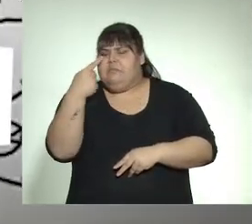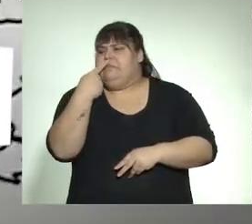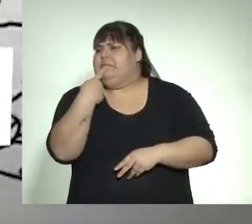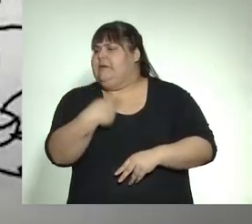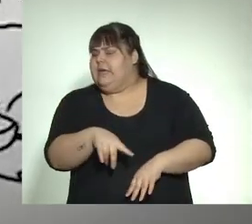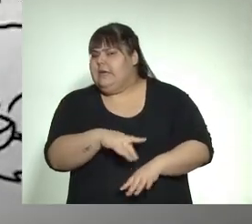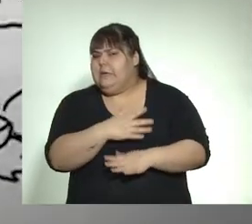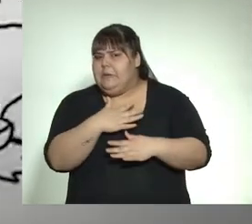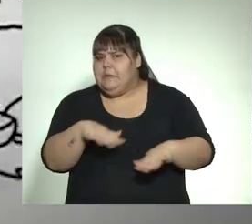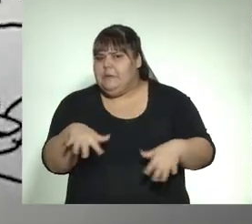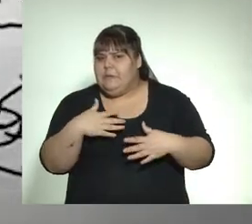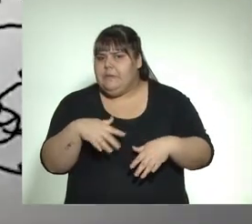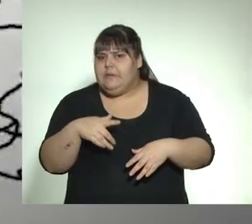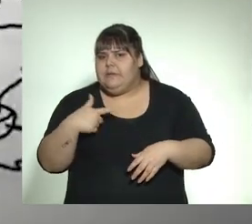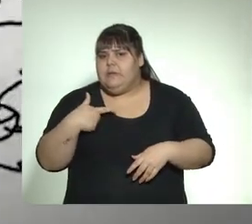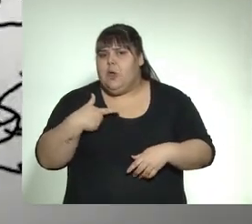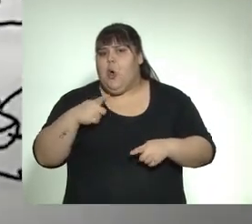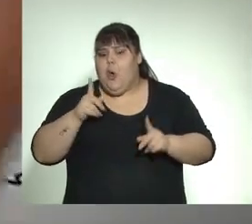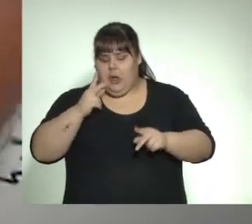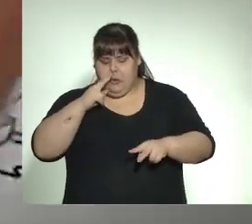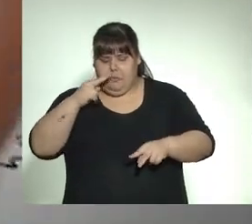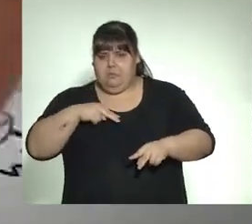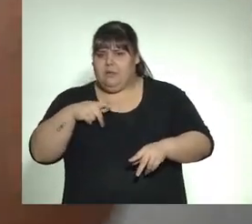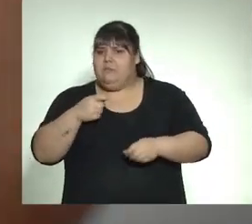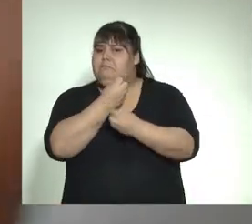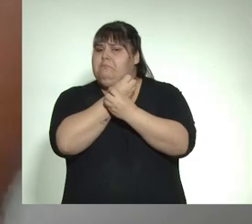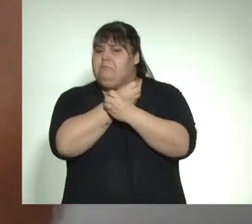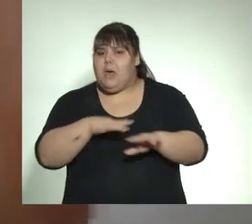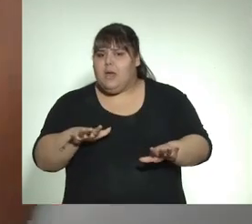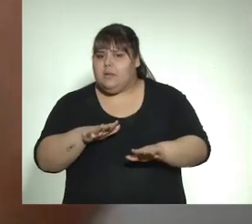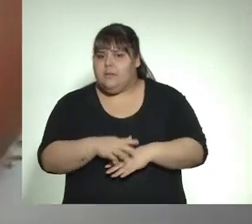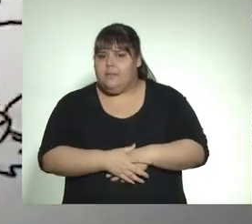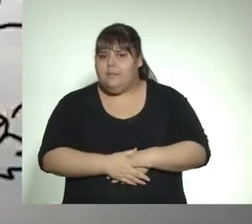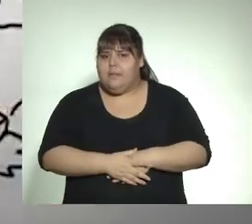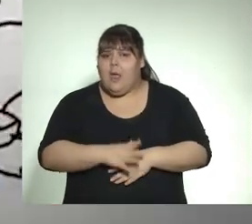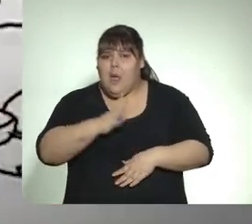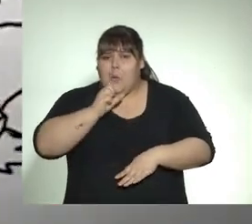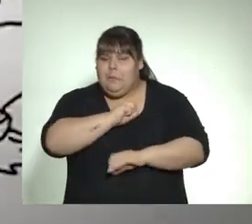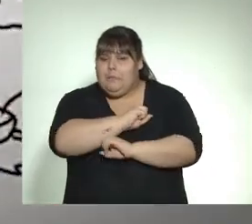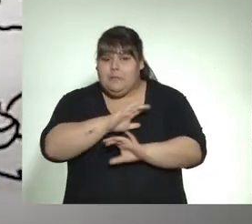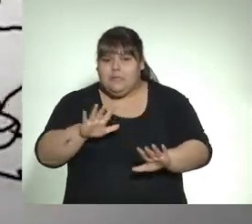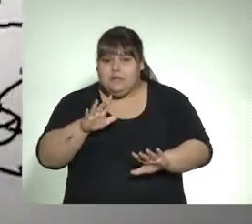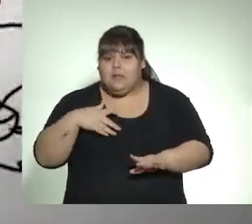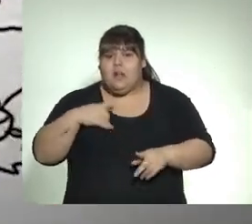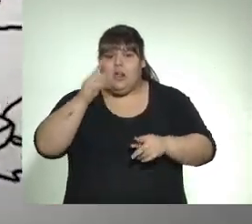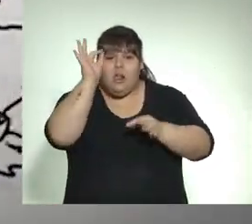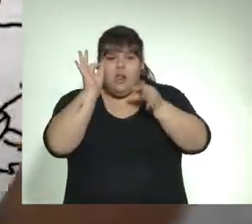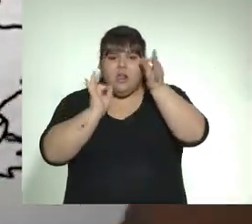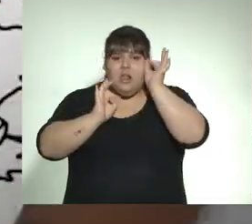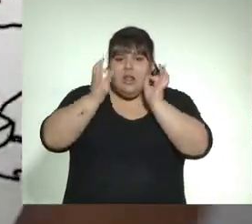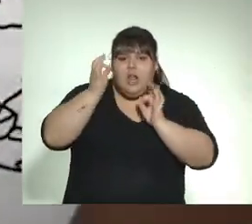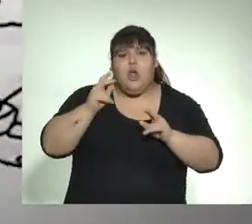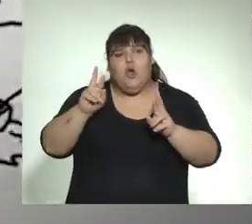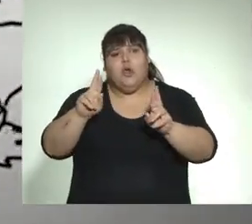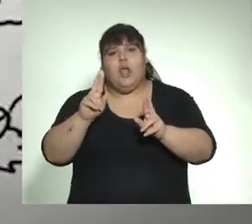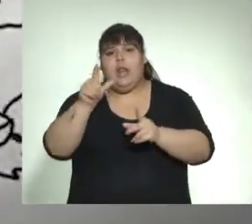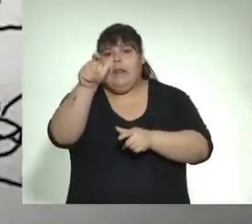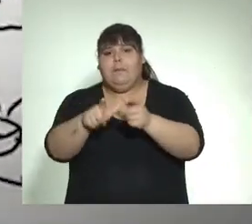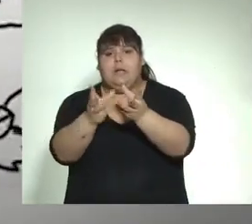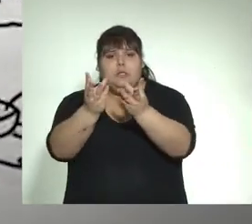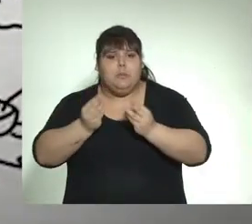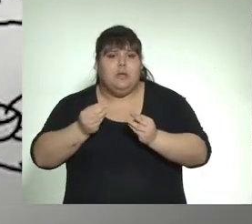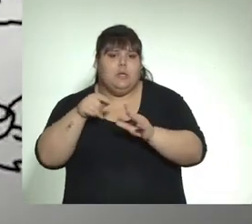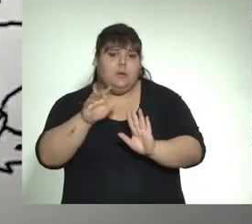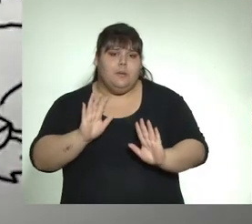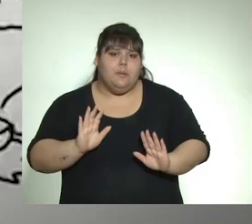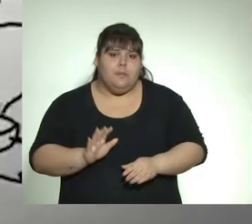¡Hay un olor muy feo! ¡Espero no ser yo! ¡No aguanto más acá! ¡Hace mucho calor! ¡Ojalá se hubieran preocupado